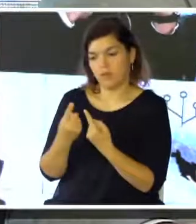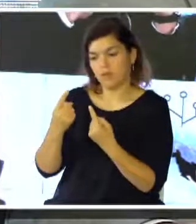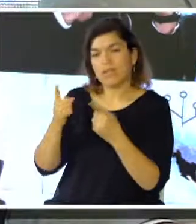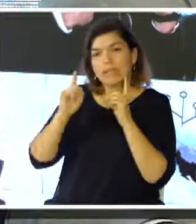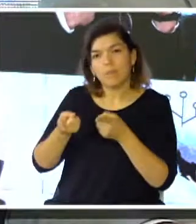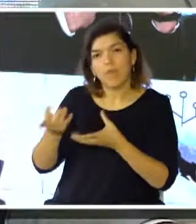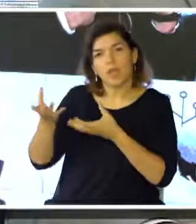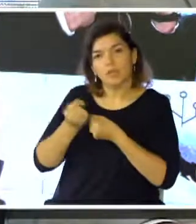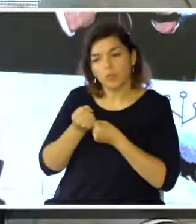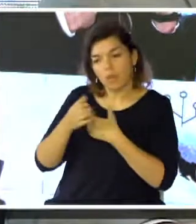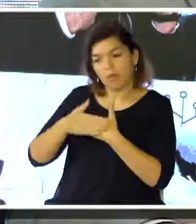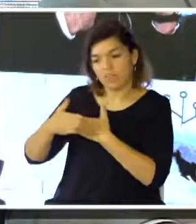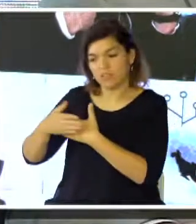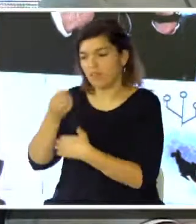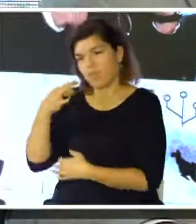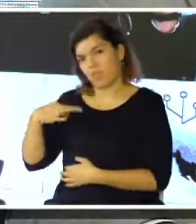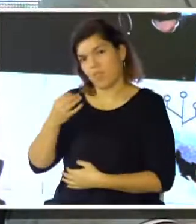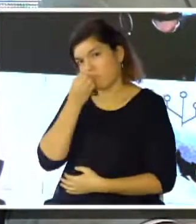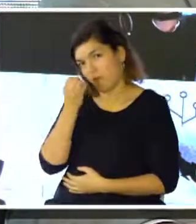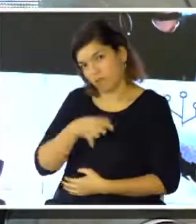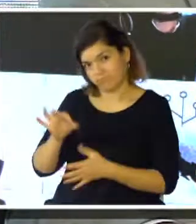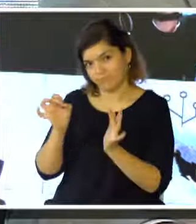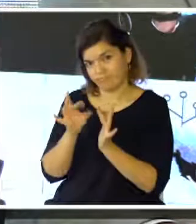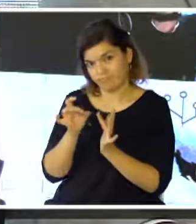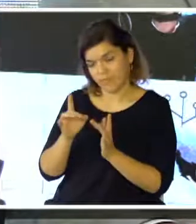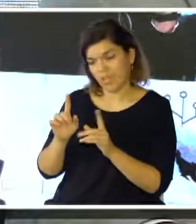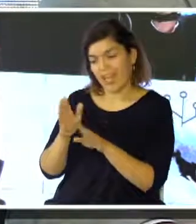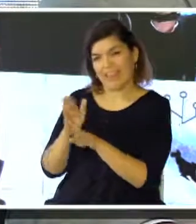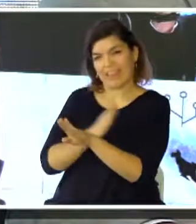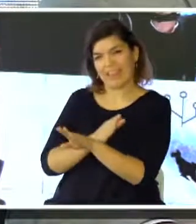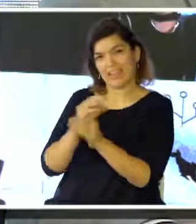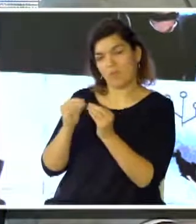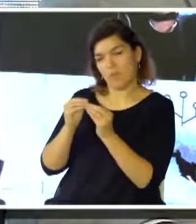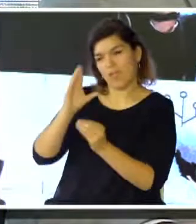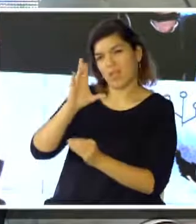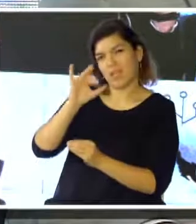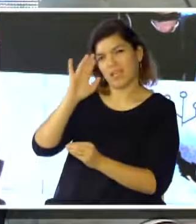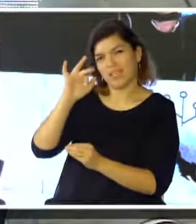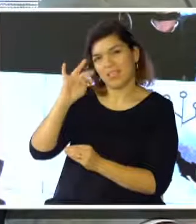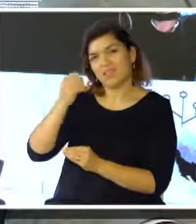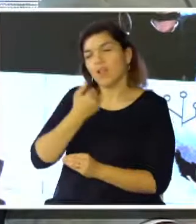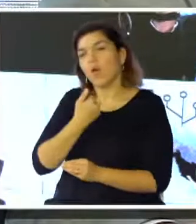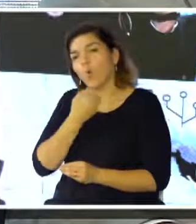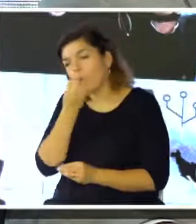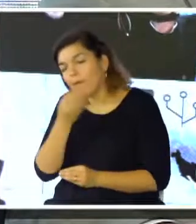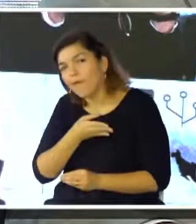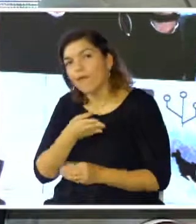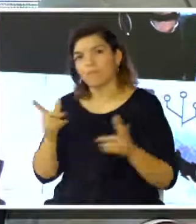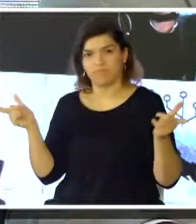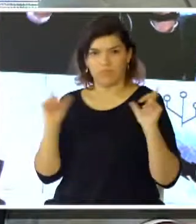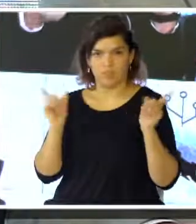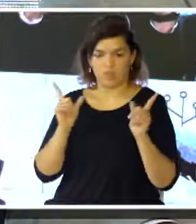a que el vecino viva mejor hoy hablábamos con cristina del disfrute cómo hacemos nosotros que la gente pueda disfrutar de